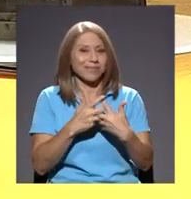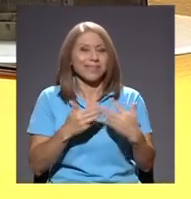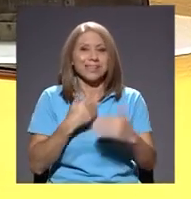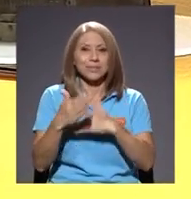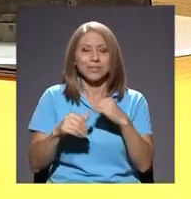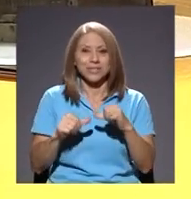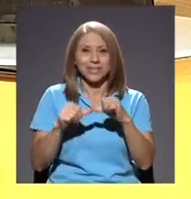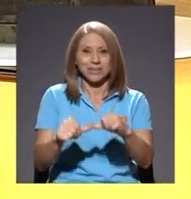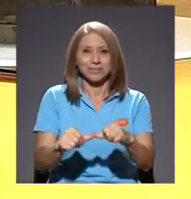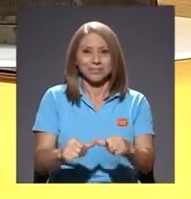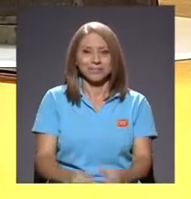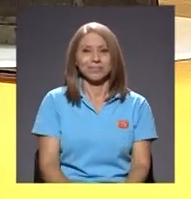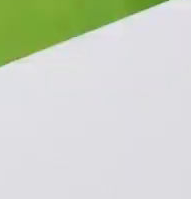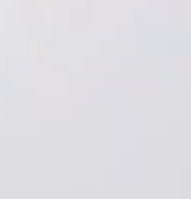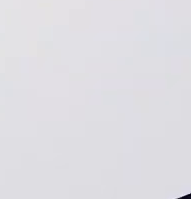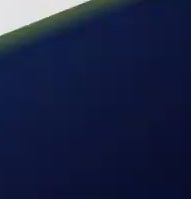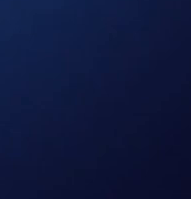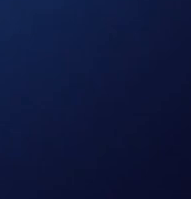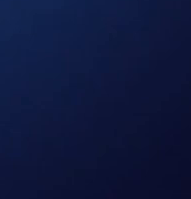que el canal nos invite